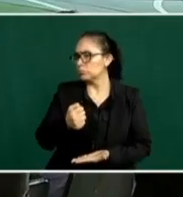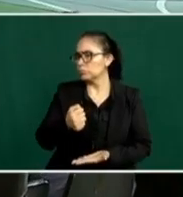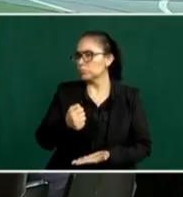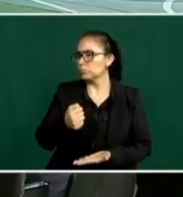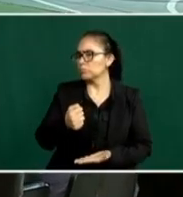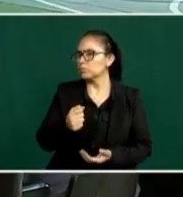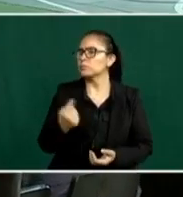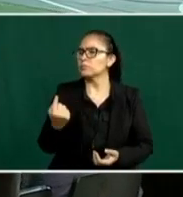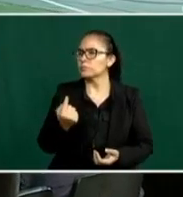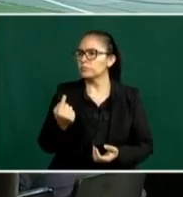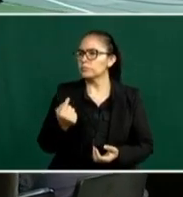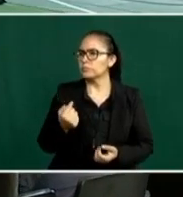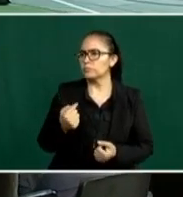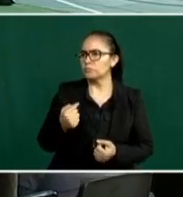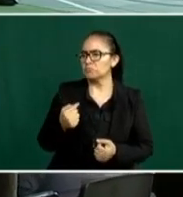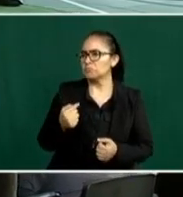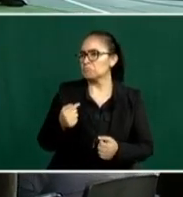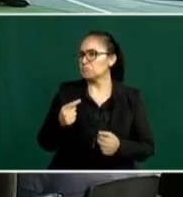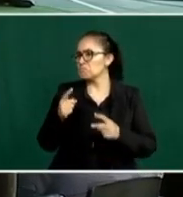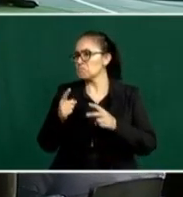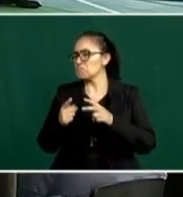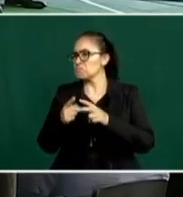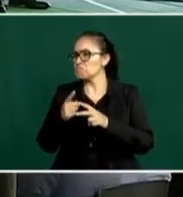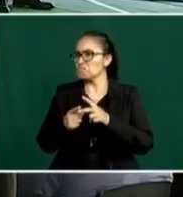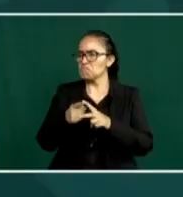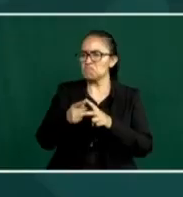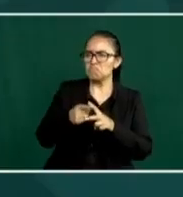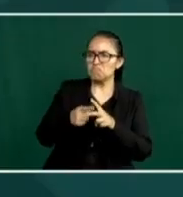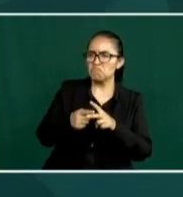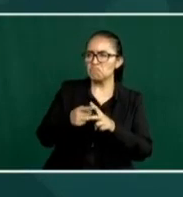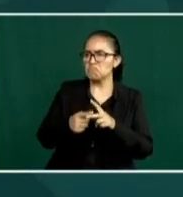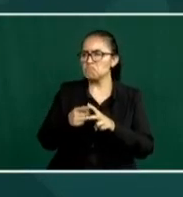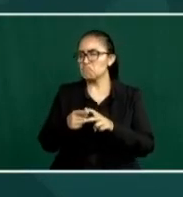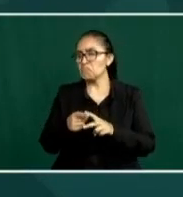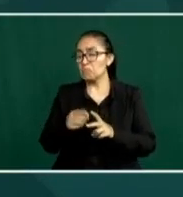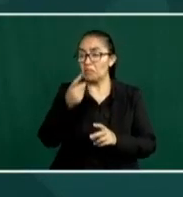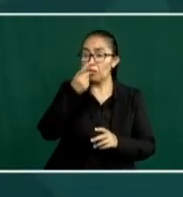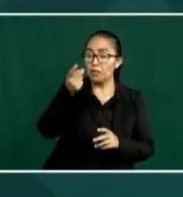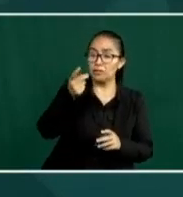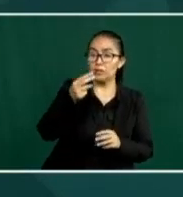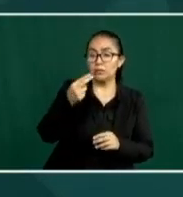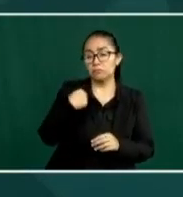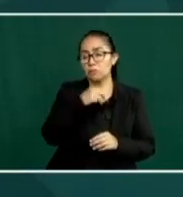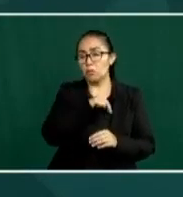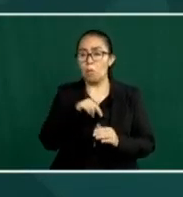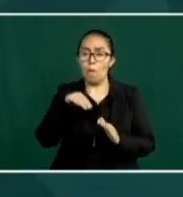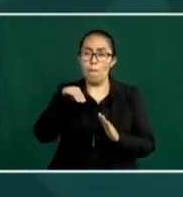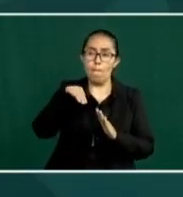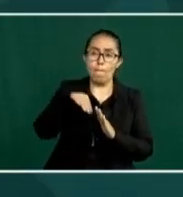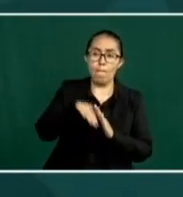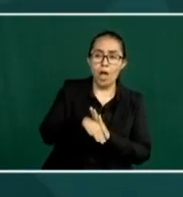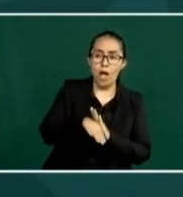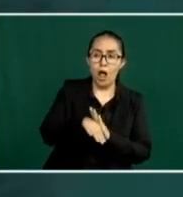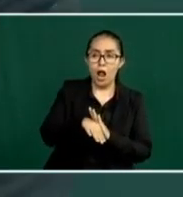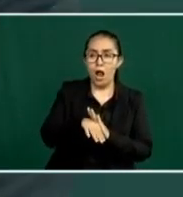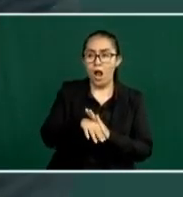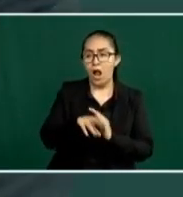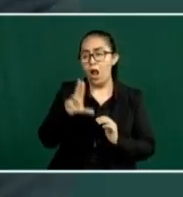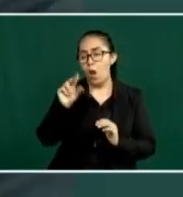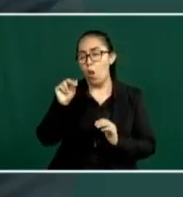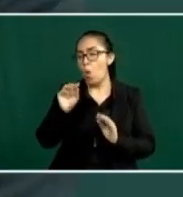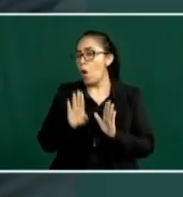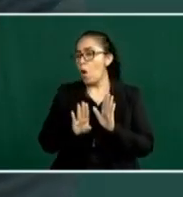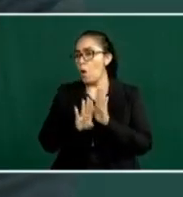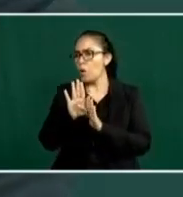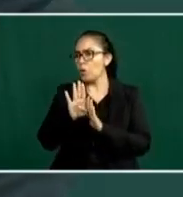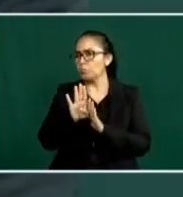y que sus pronósticos de que nos va a ir mal no van a convertirse en realidad.